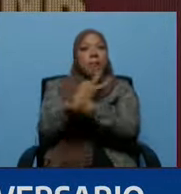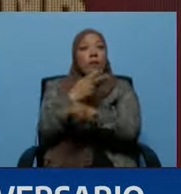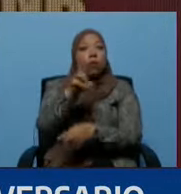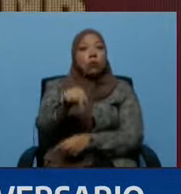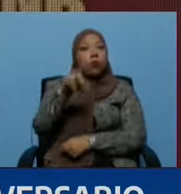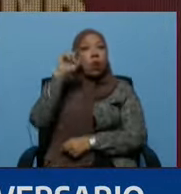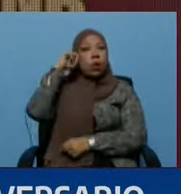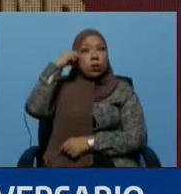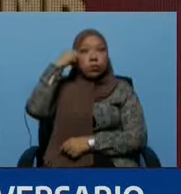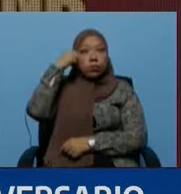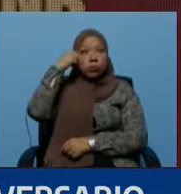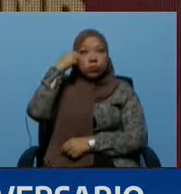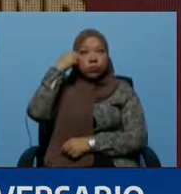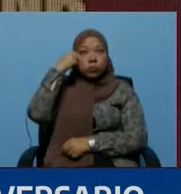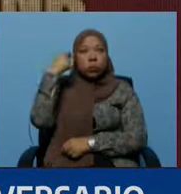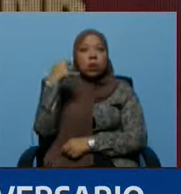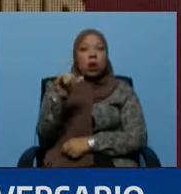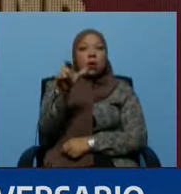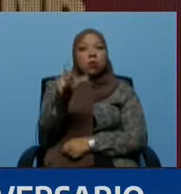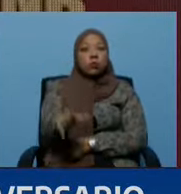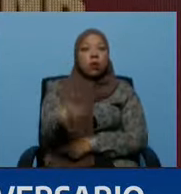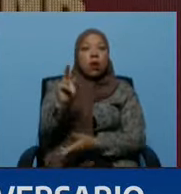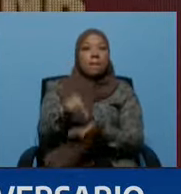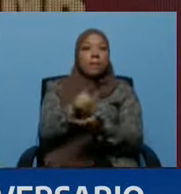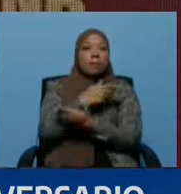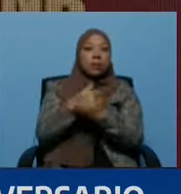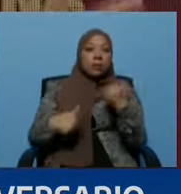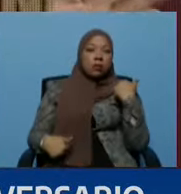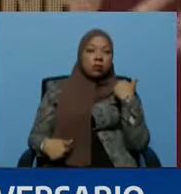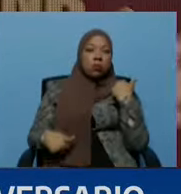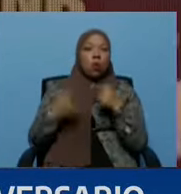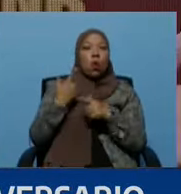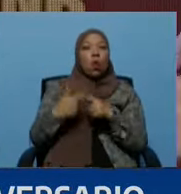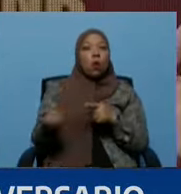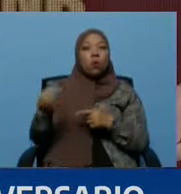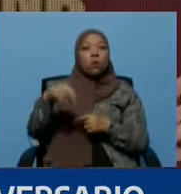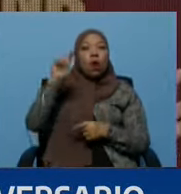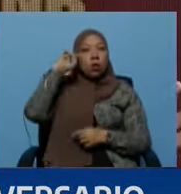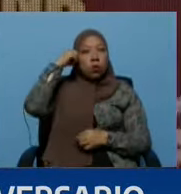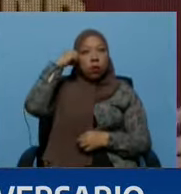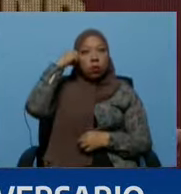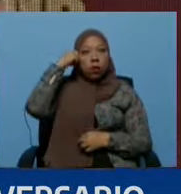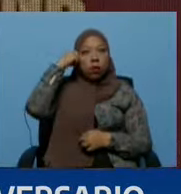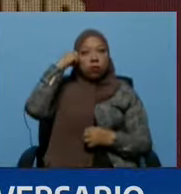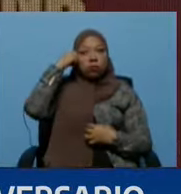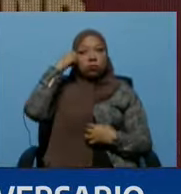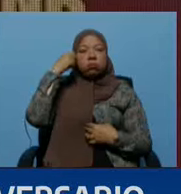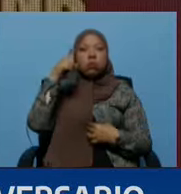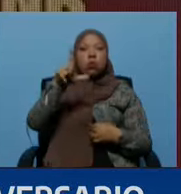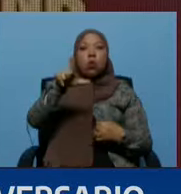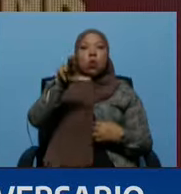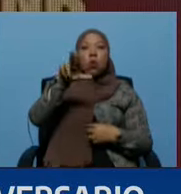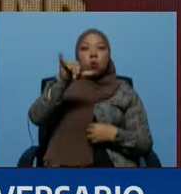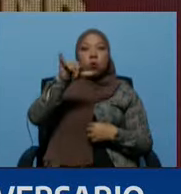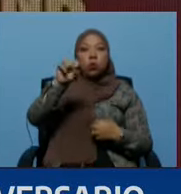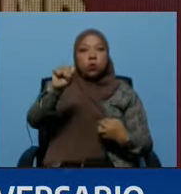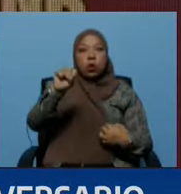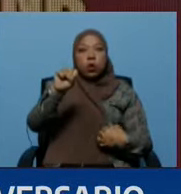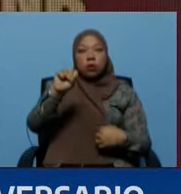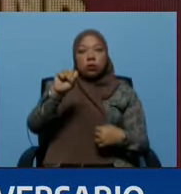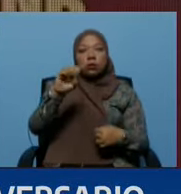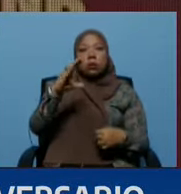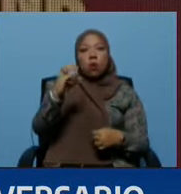acuerdo el nombre, un desconocido fascista que estuvo ahí en la presidencia, y a otros más que no recuerdo el nombre ahorita, a Luis Almagro, la rata de la OEA,